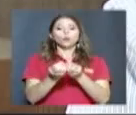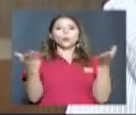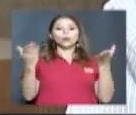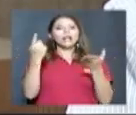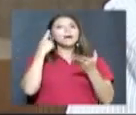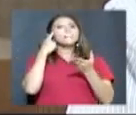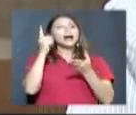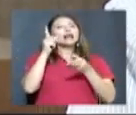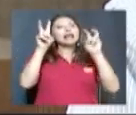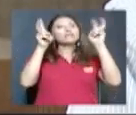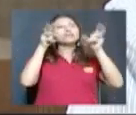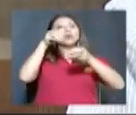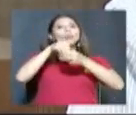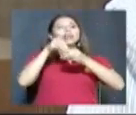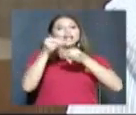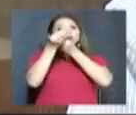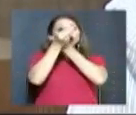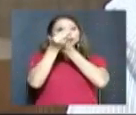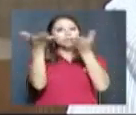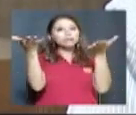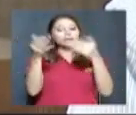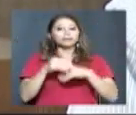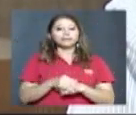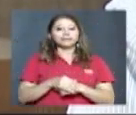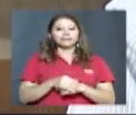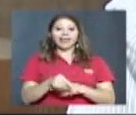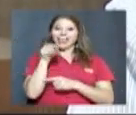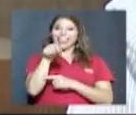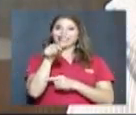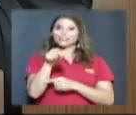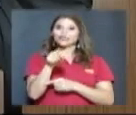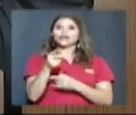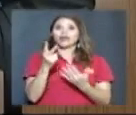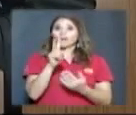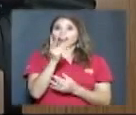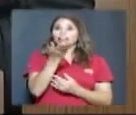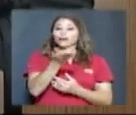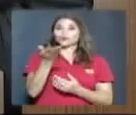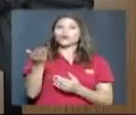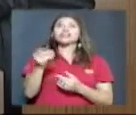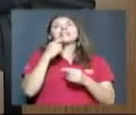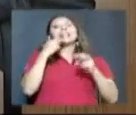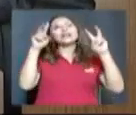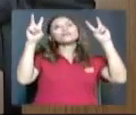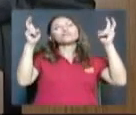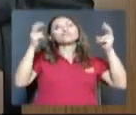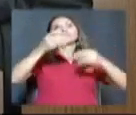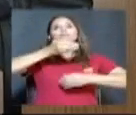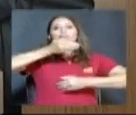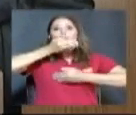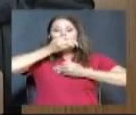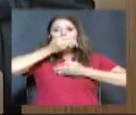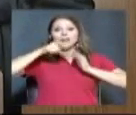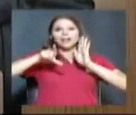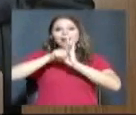Esos dos argumentos que fueron la posibilidad de endilgarle ley mordaza al proyecto del MISIT,